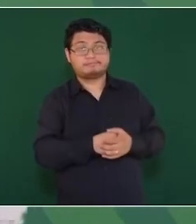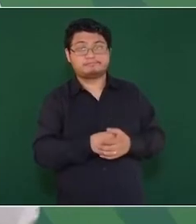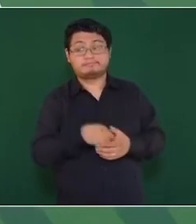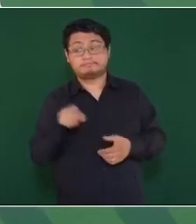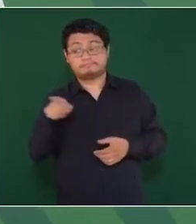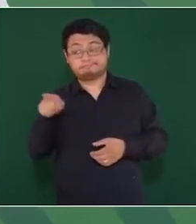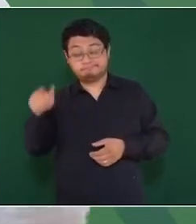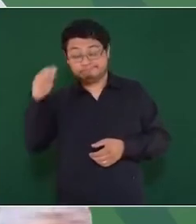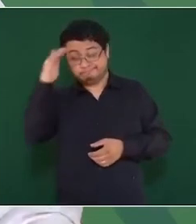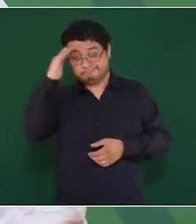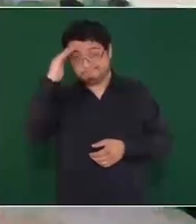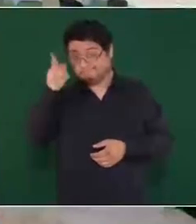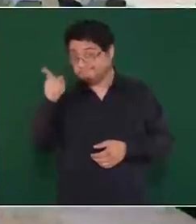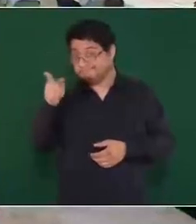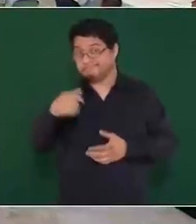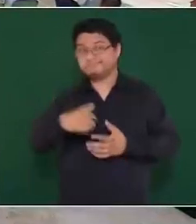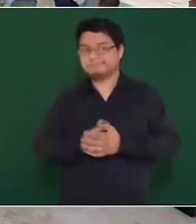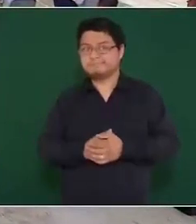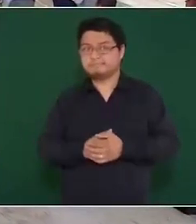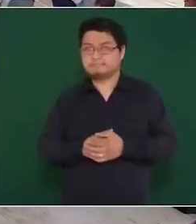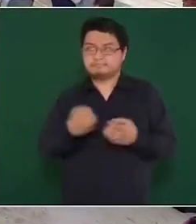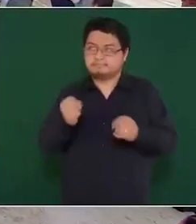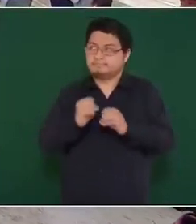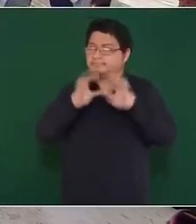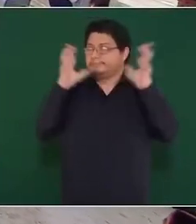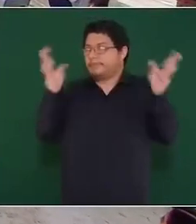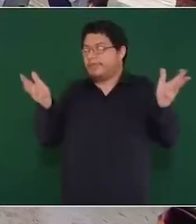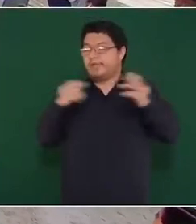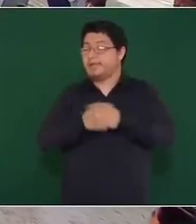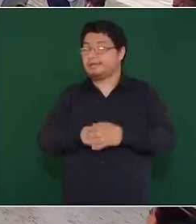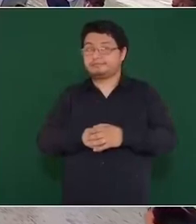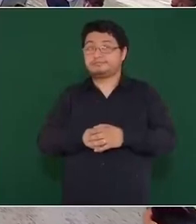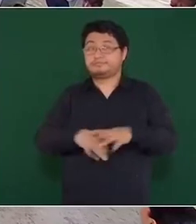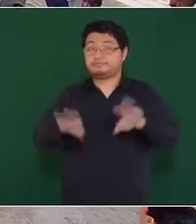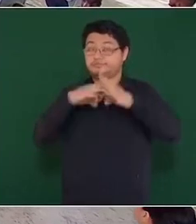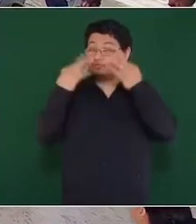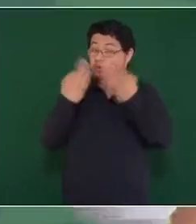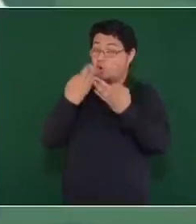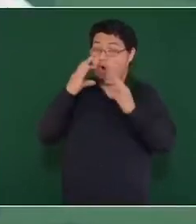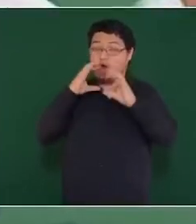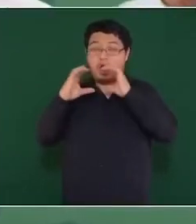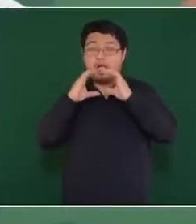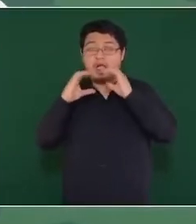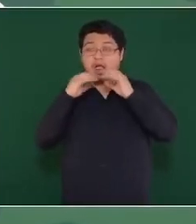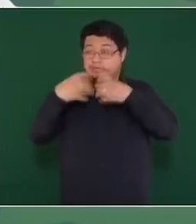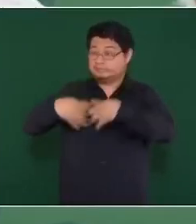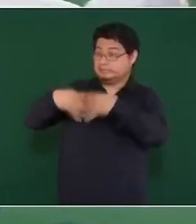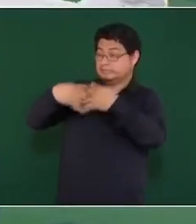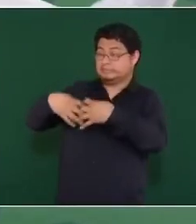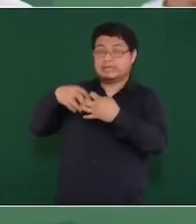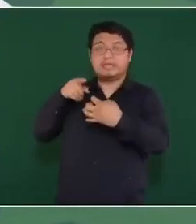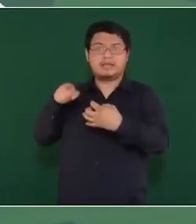Y desde luego los medios de información, que eran parte,